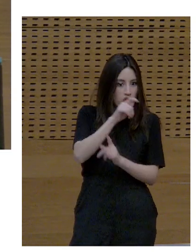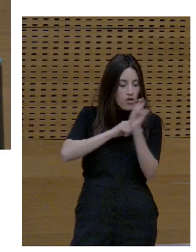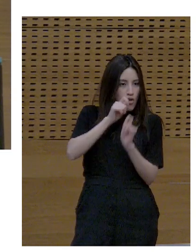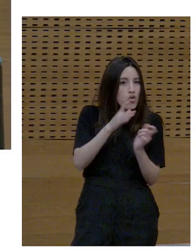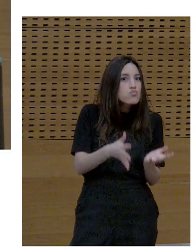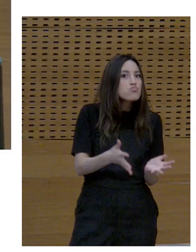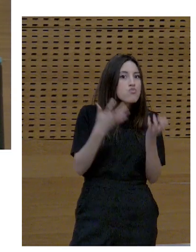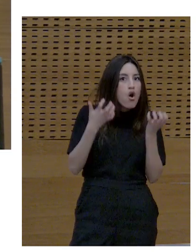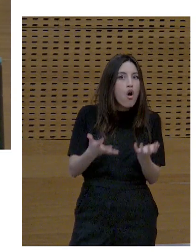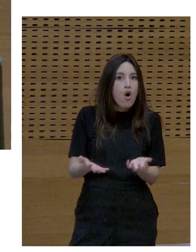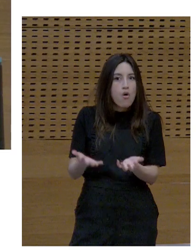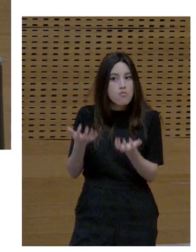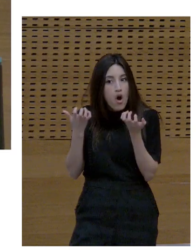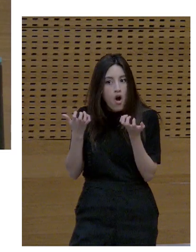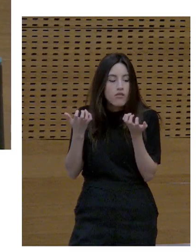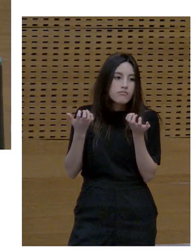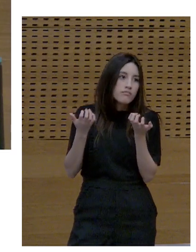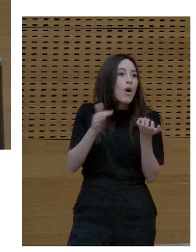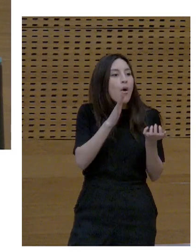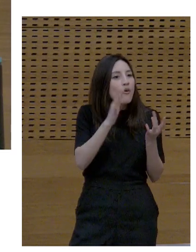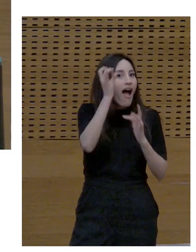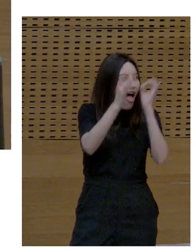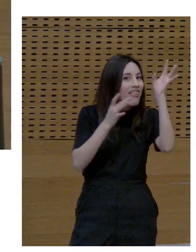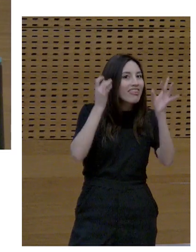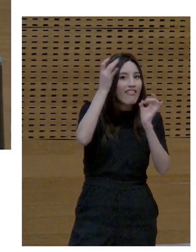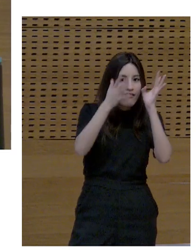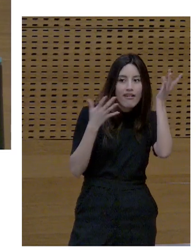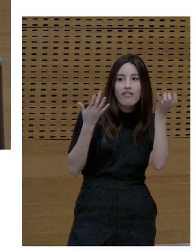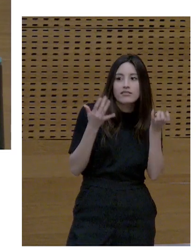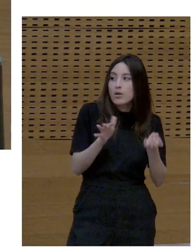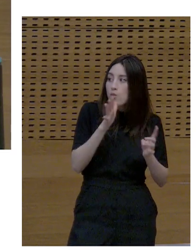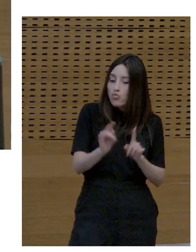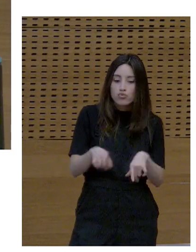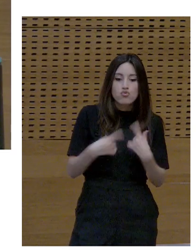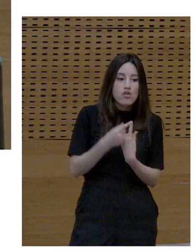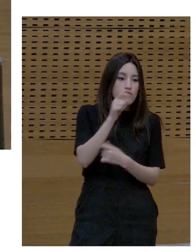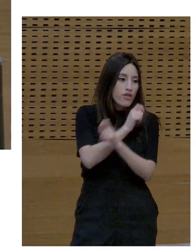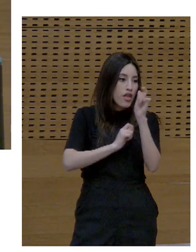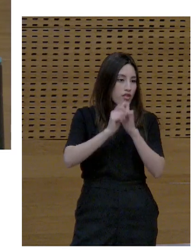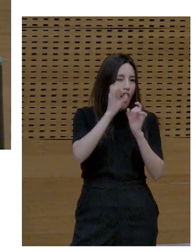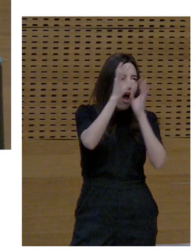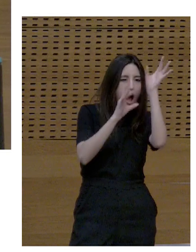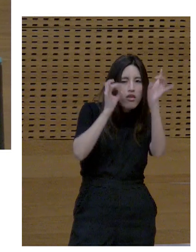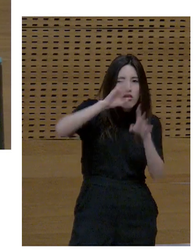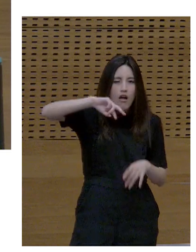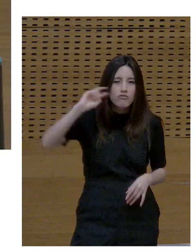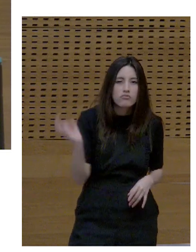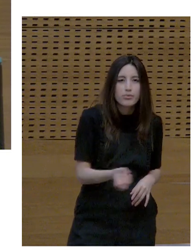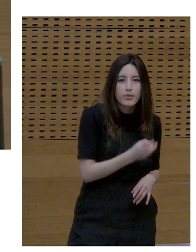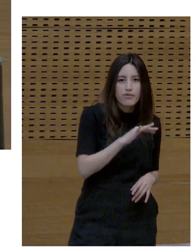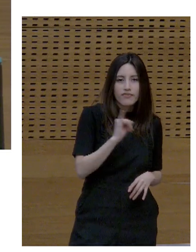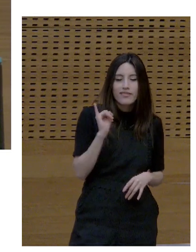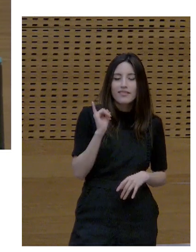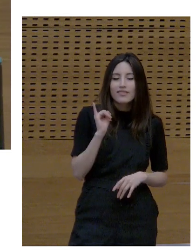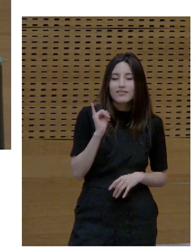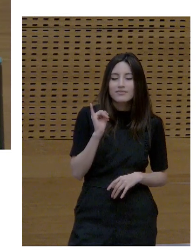tanto por las actividades que se realizan, claro, ejercicios físicos, aparte tenemos yoga, tenemos tal, tanto en